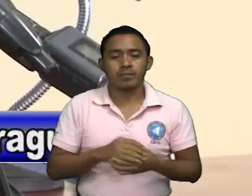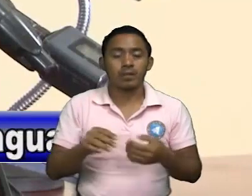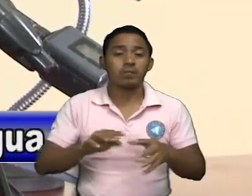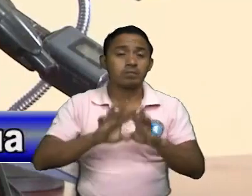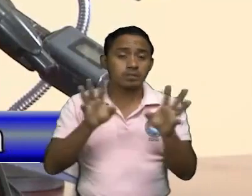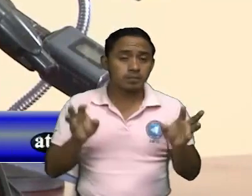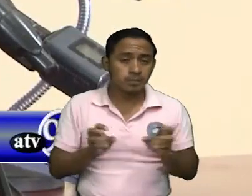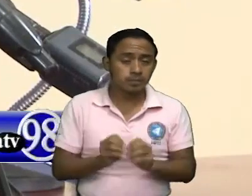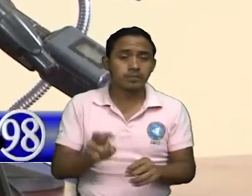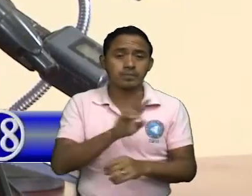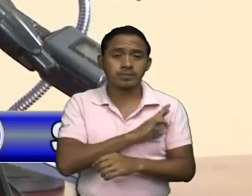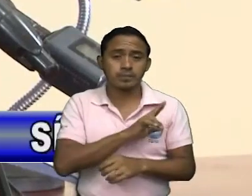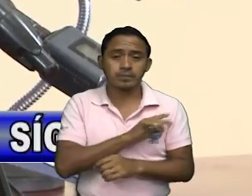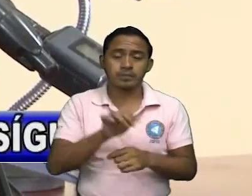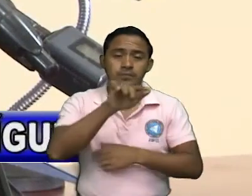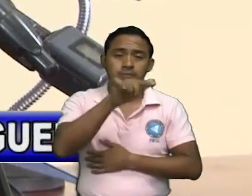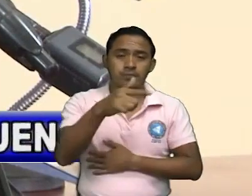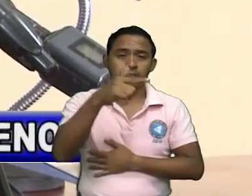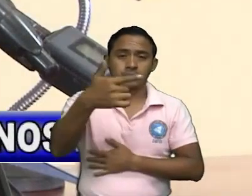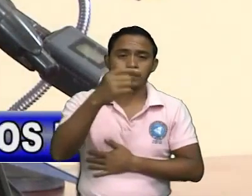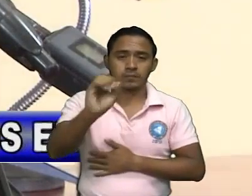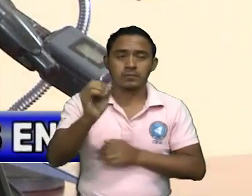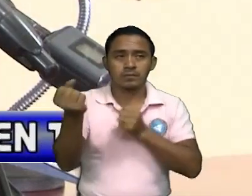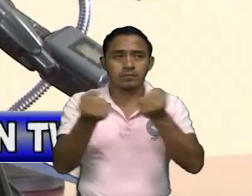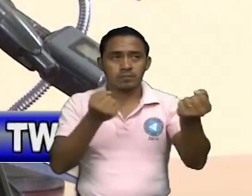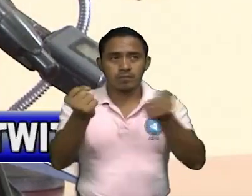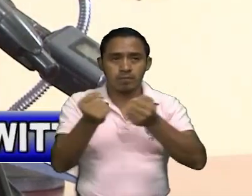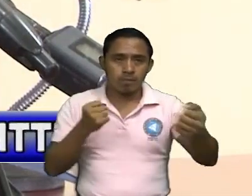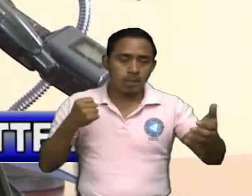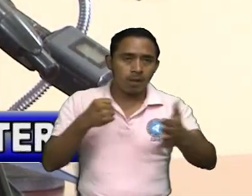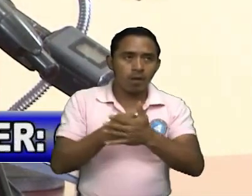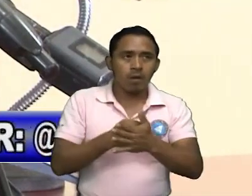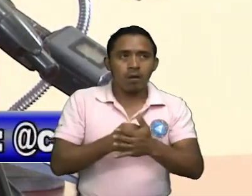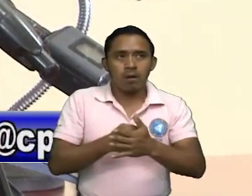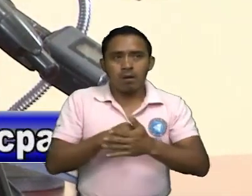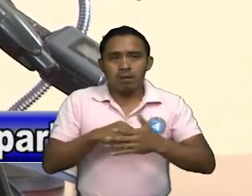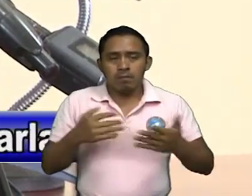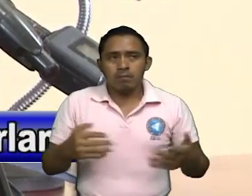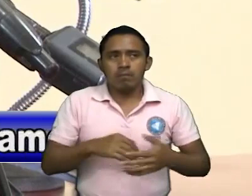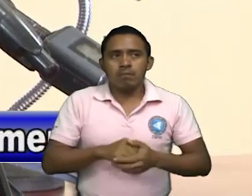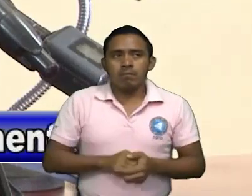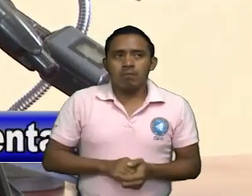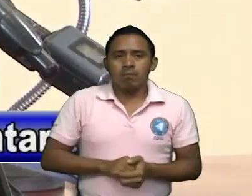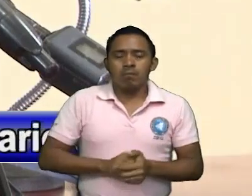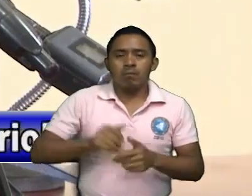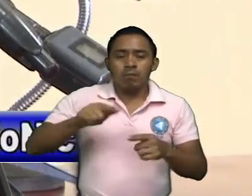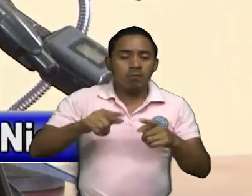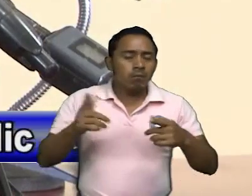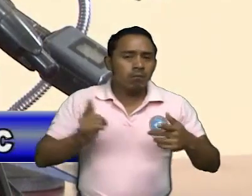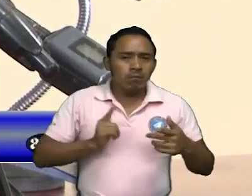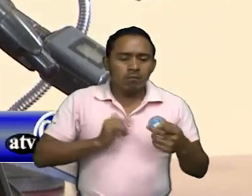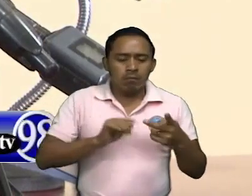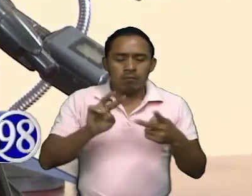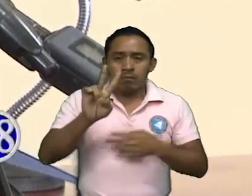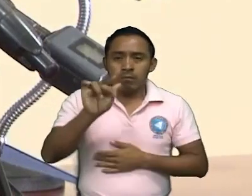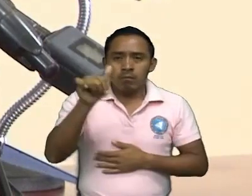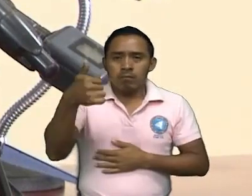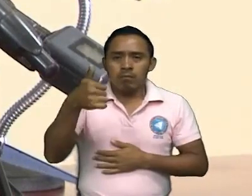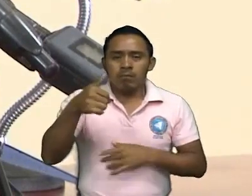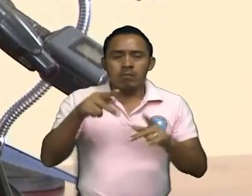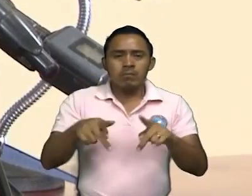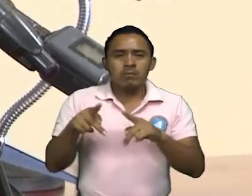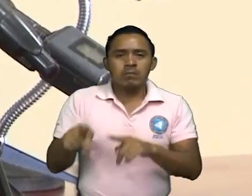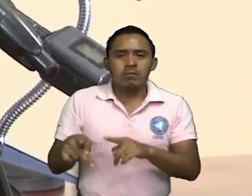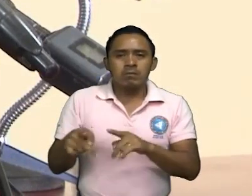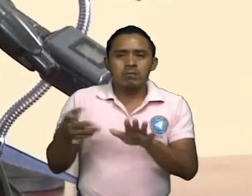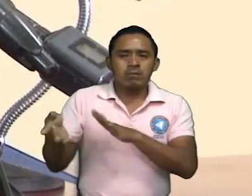Ocurrieron 760 accidentes de tránsito y resultaron 26